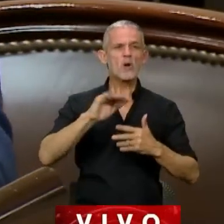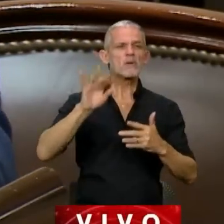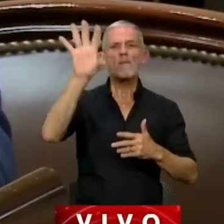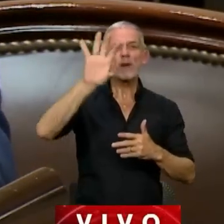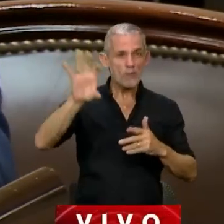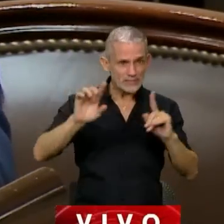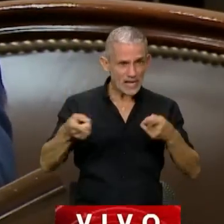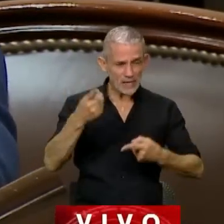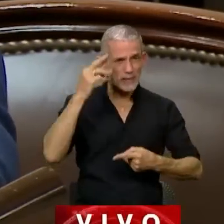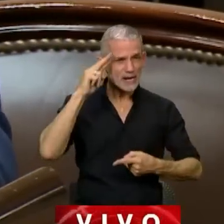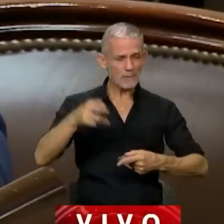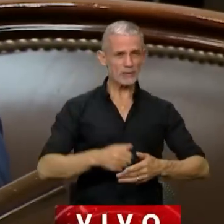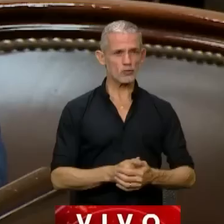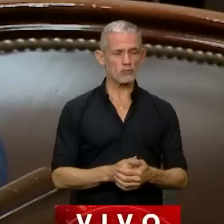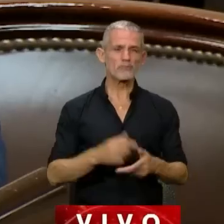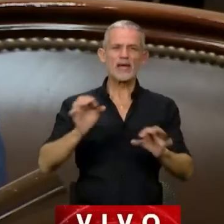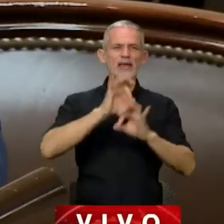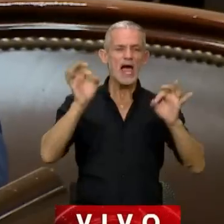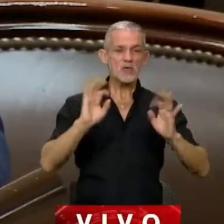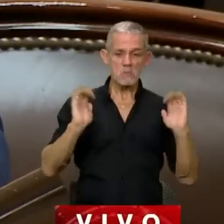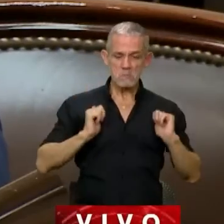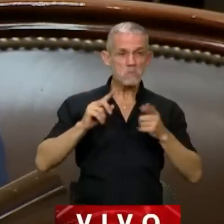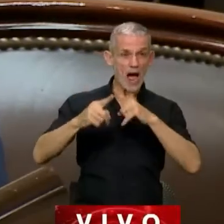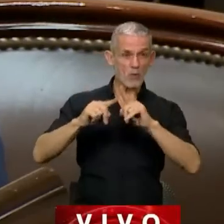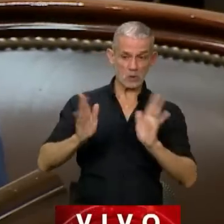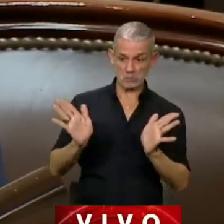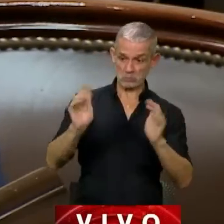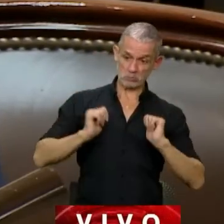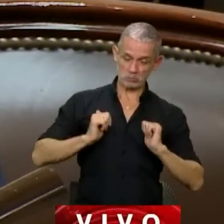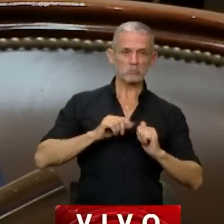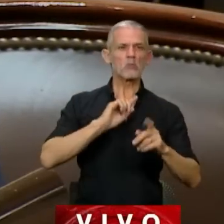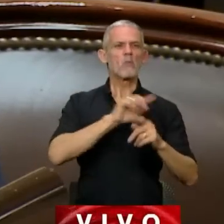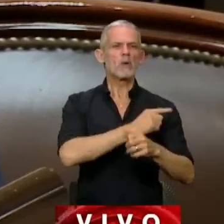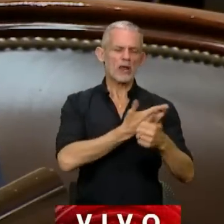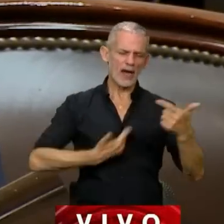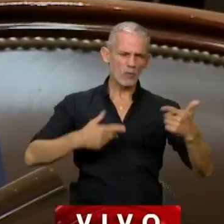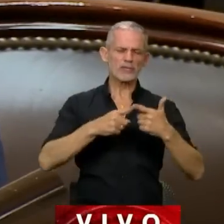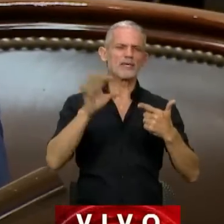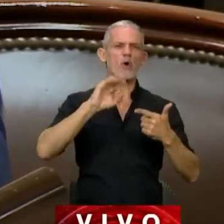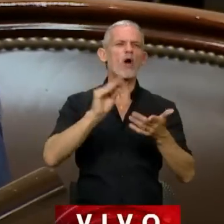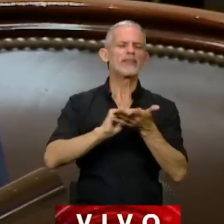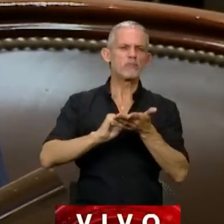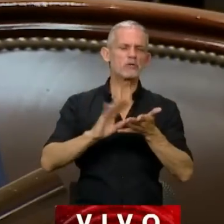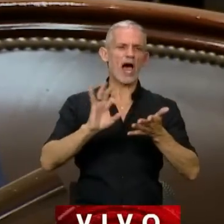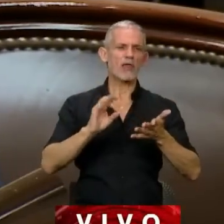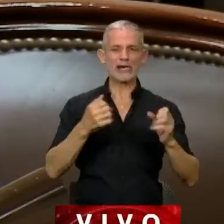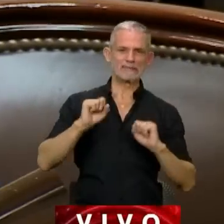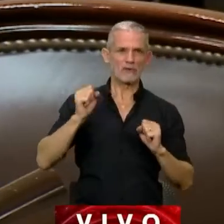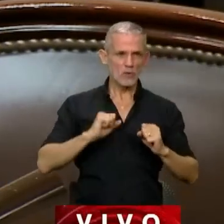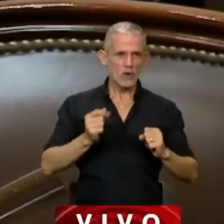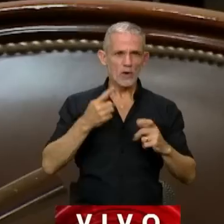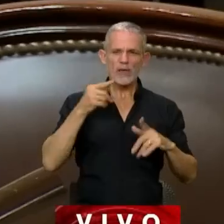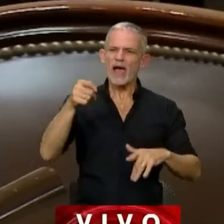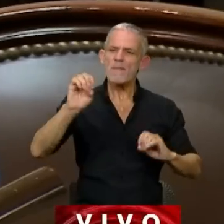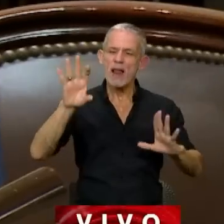provincial también. Nadie recurrió la acordada, ni el Poder Ejecutivo, ni ningún diputado inquieto